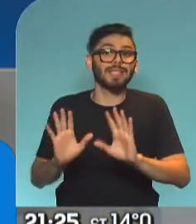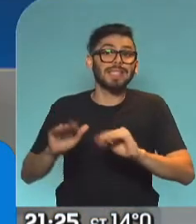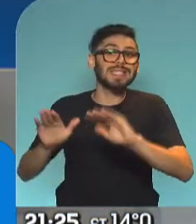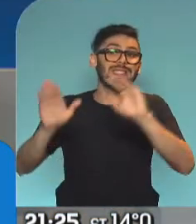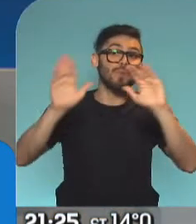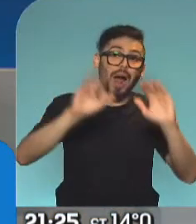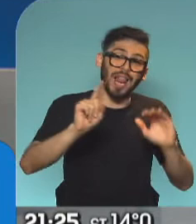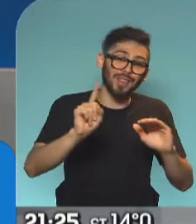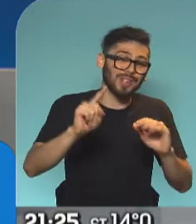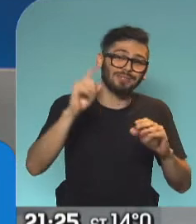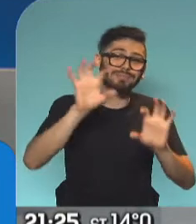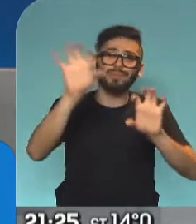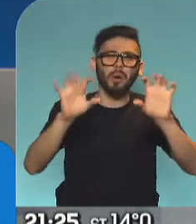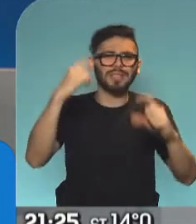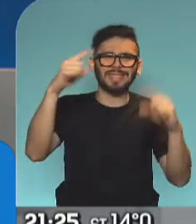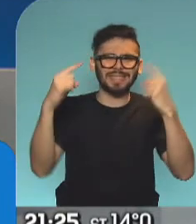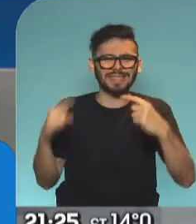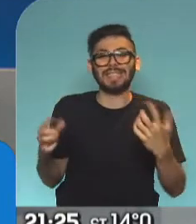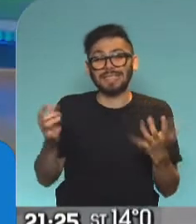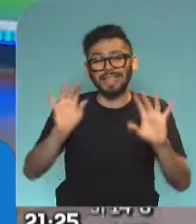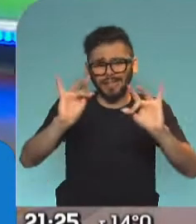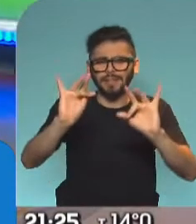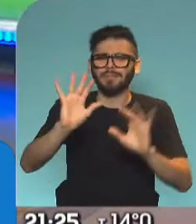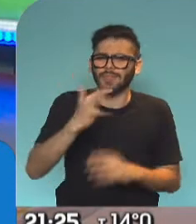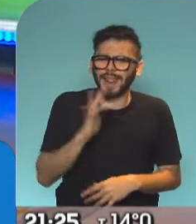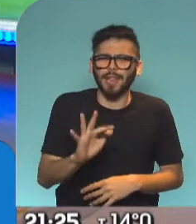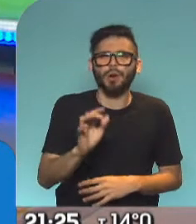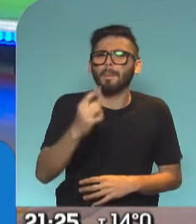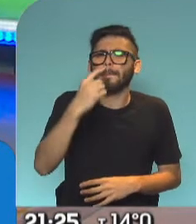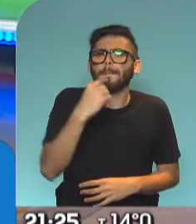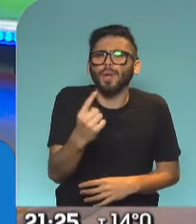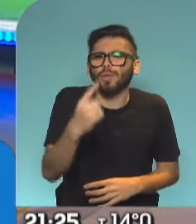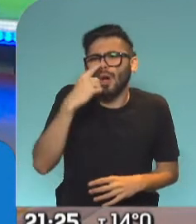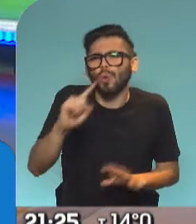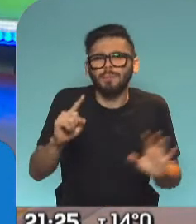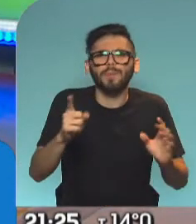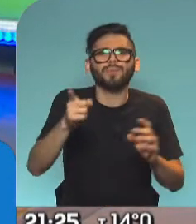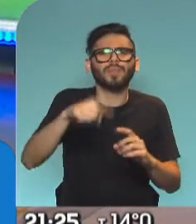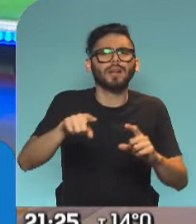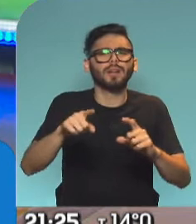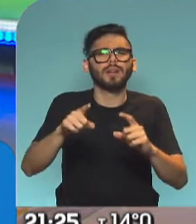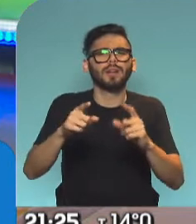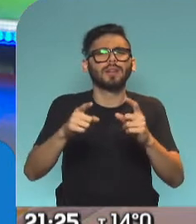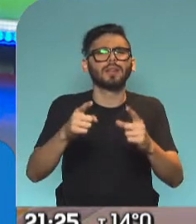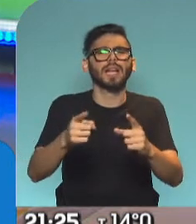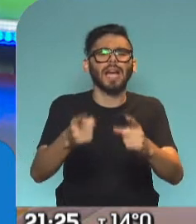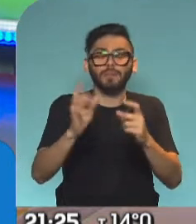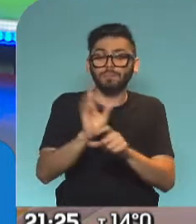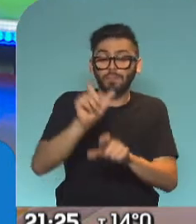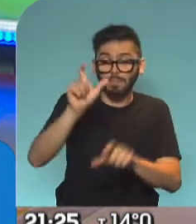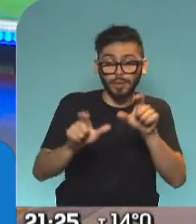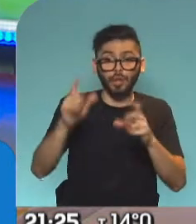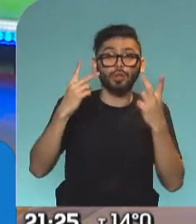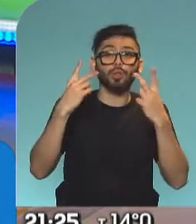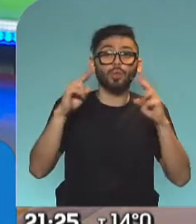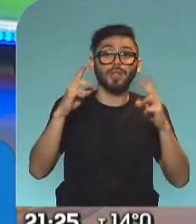provincia es una historia distinta prácticamente. Le hago la última consulta para refrescar. ¿Qué necesitan, qué obligación tienen los turistas